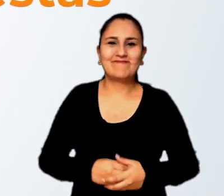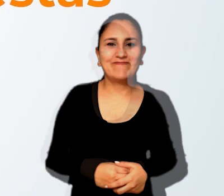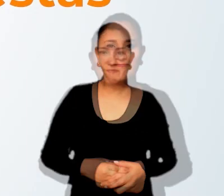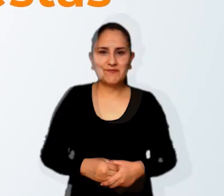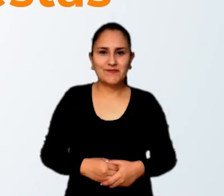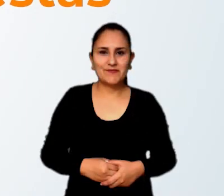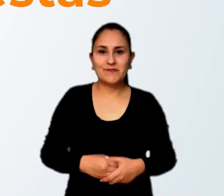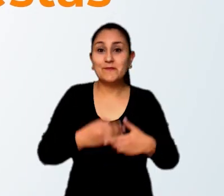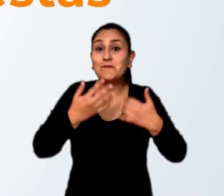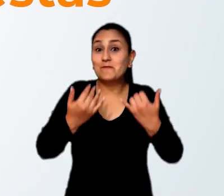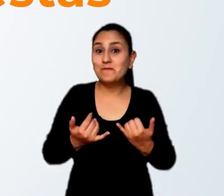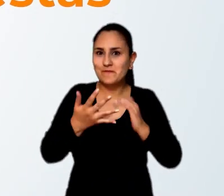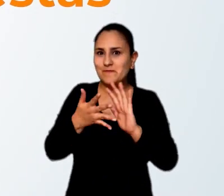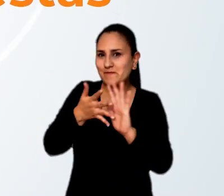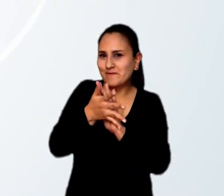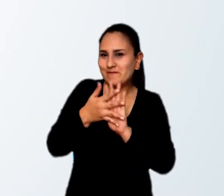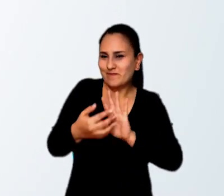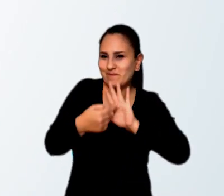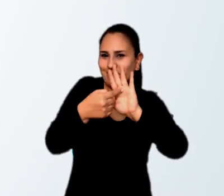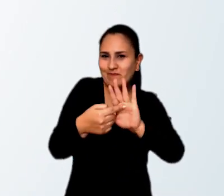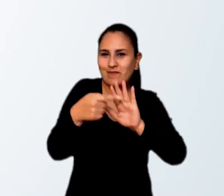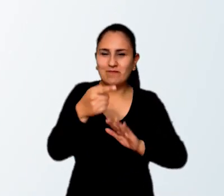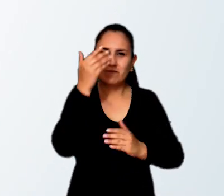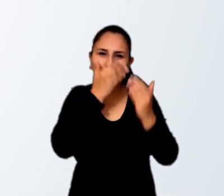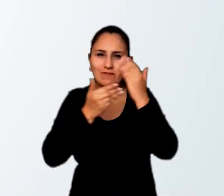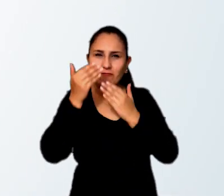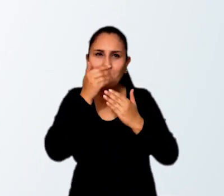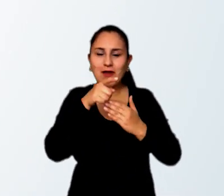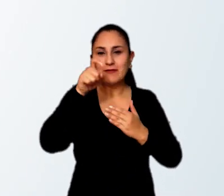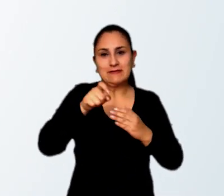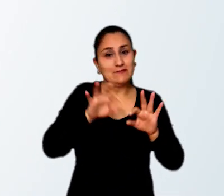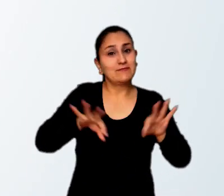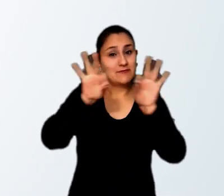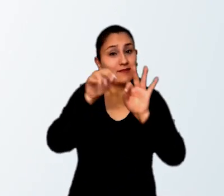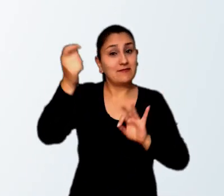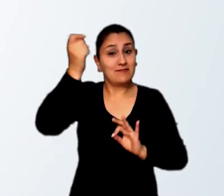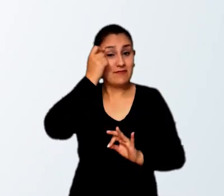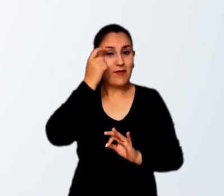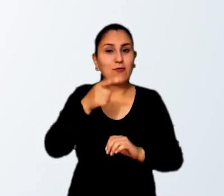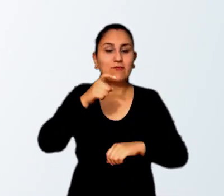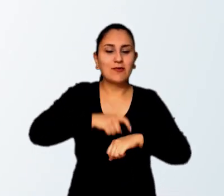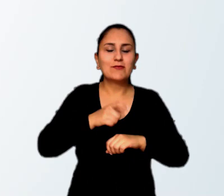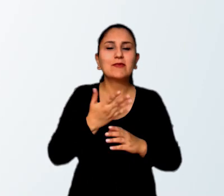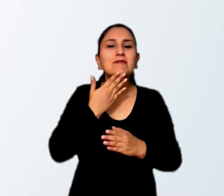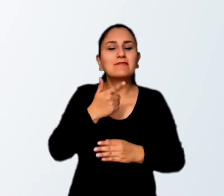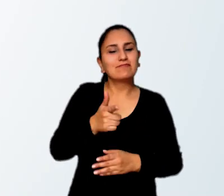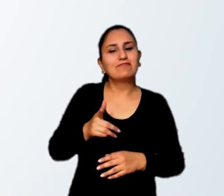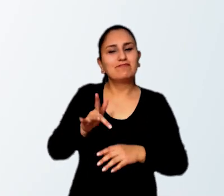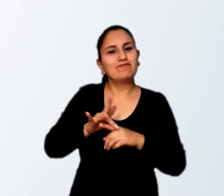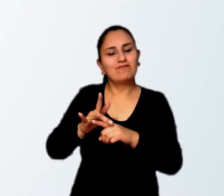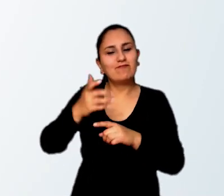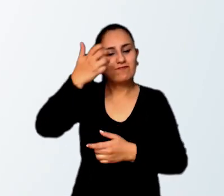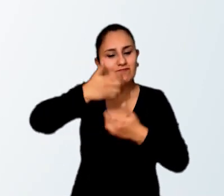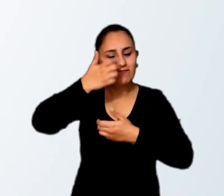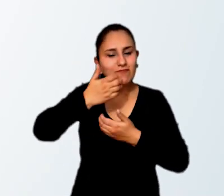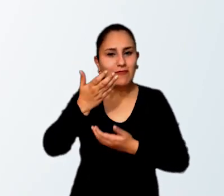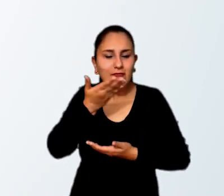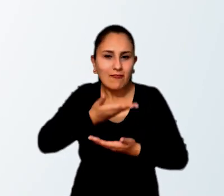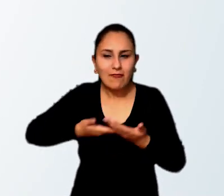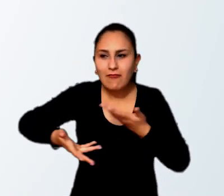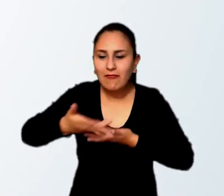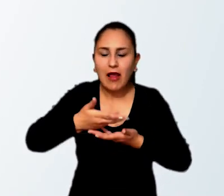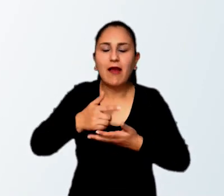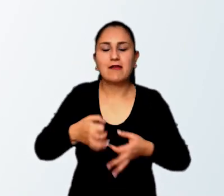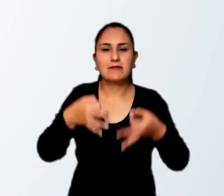continuación se presentan algunas consideraciones que deben ser tenidas en cuenta al momento de realizar la valoración para asegurar que